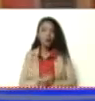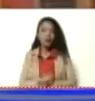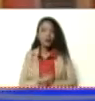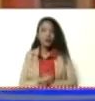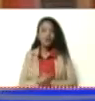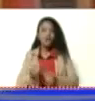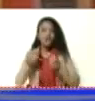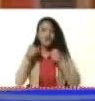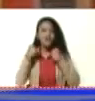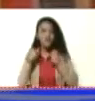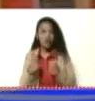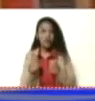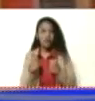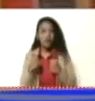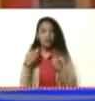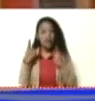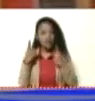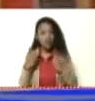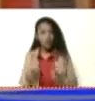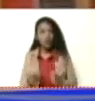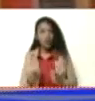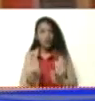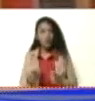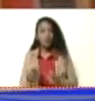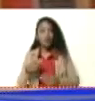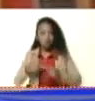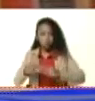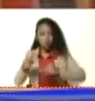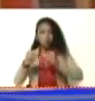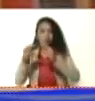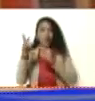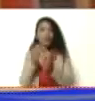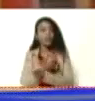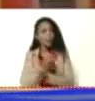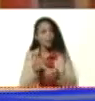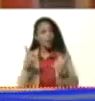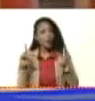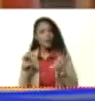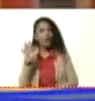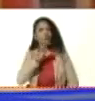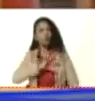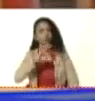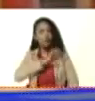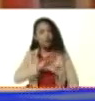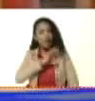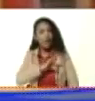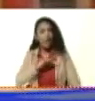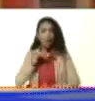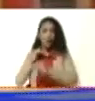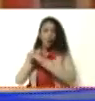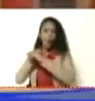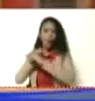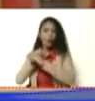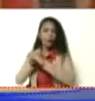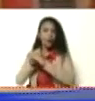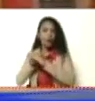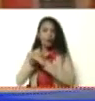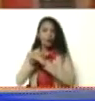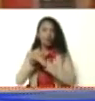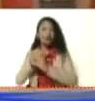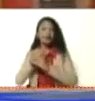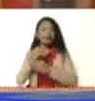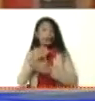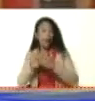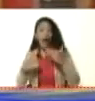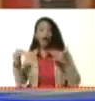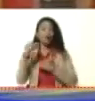firme decisión de construir la democracia, el socialismo, la igualdad y enaltecer